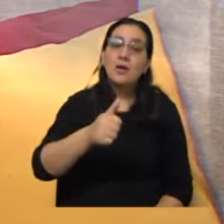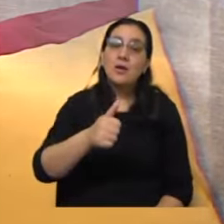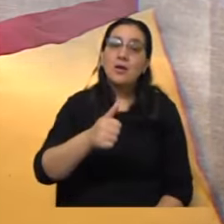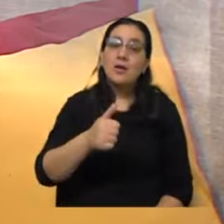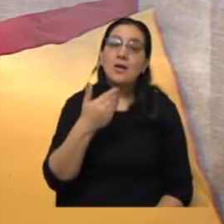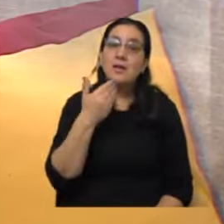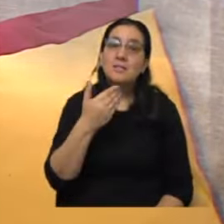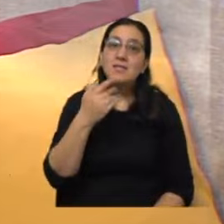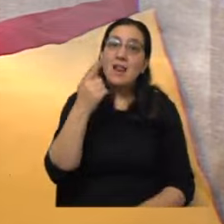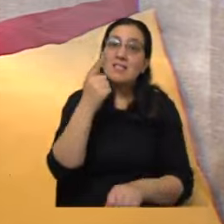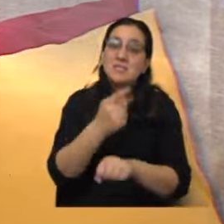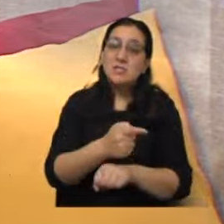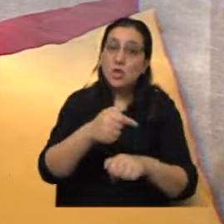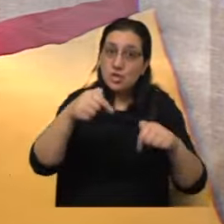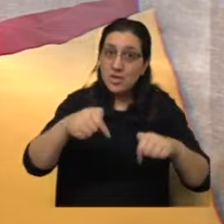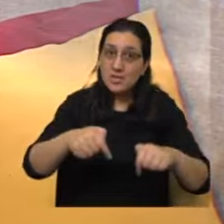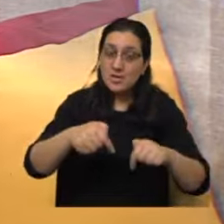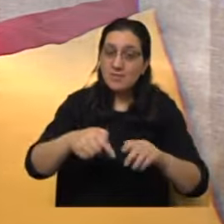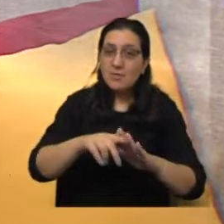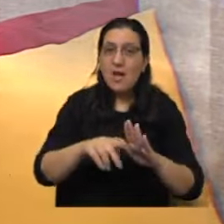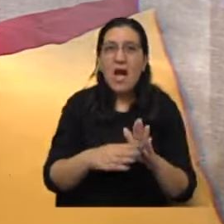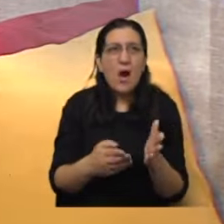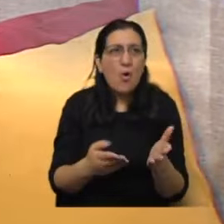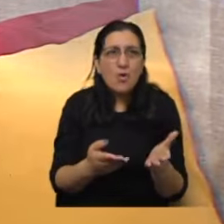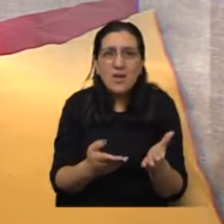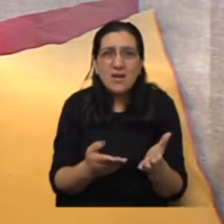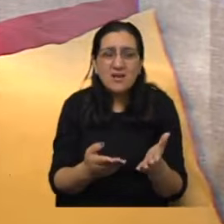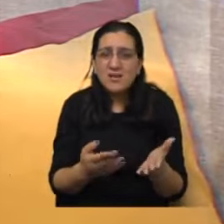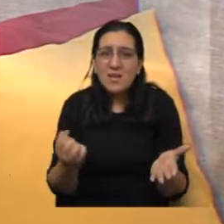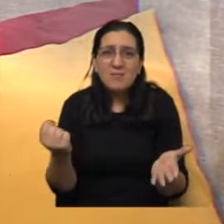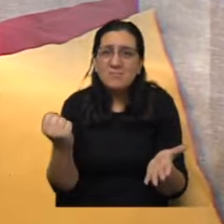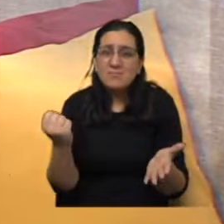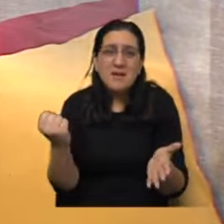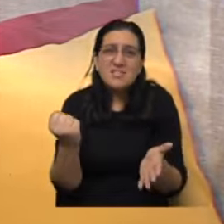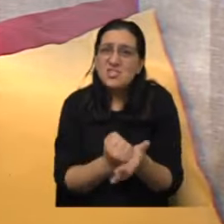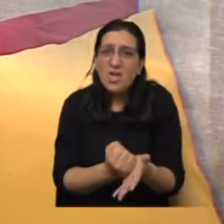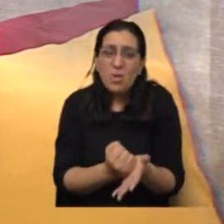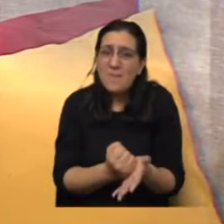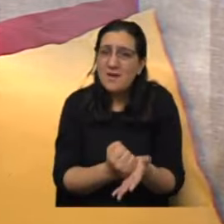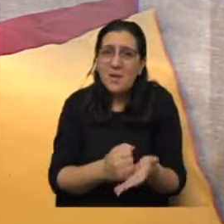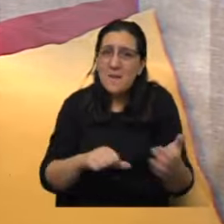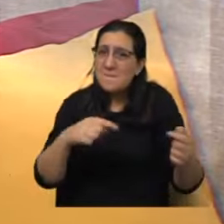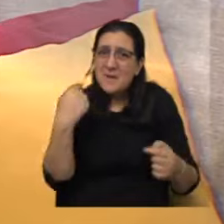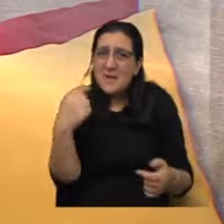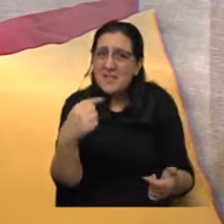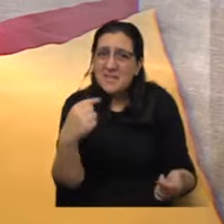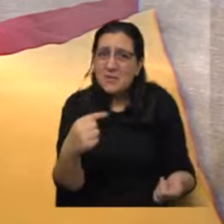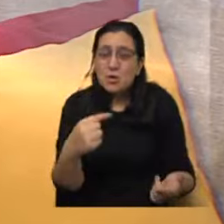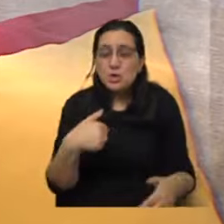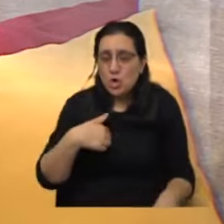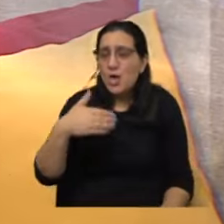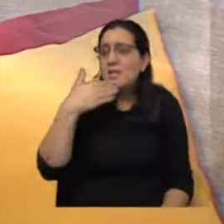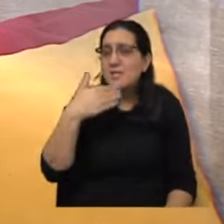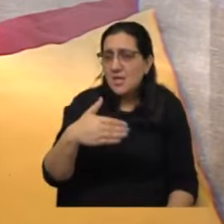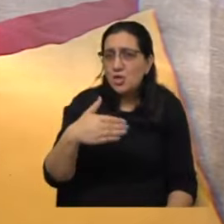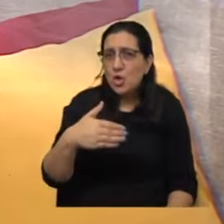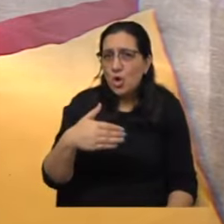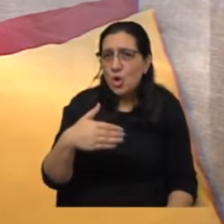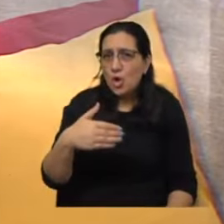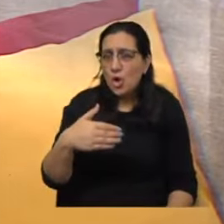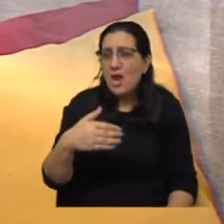de esta administración, se mancha a partir de esta falta de credibilidad. Y entiendo que el error fue